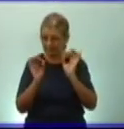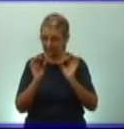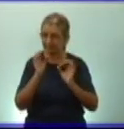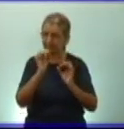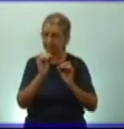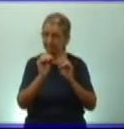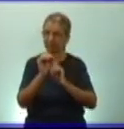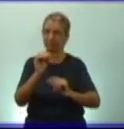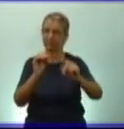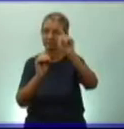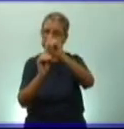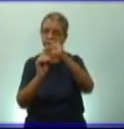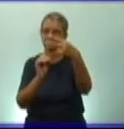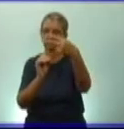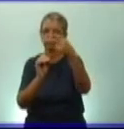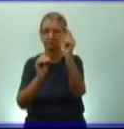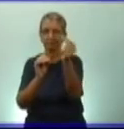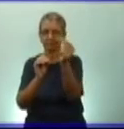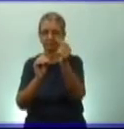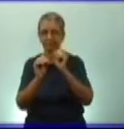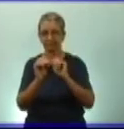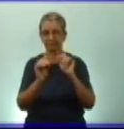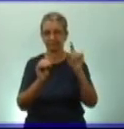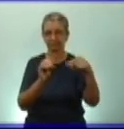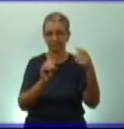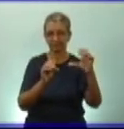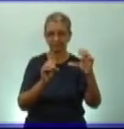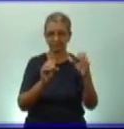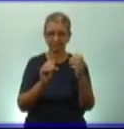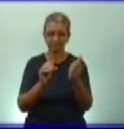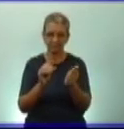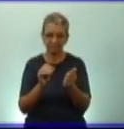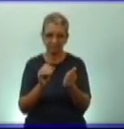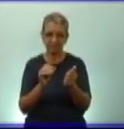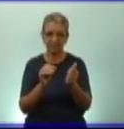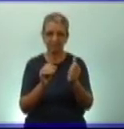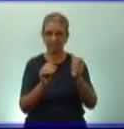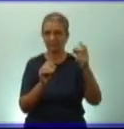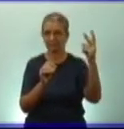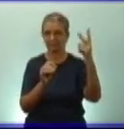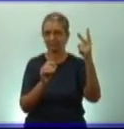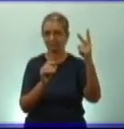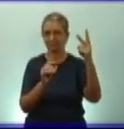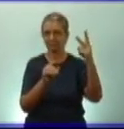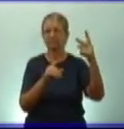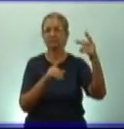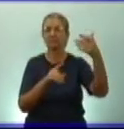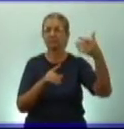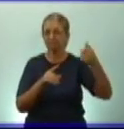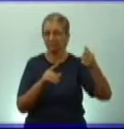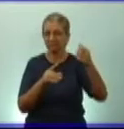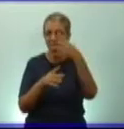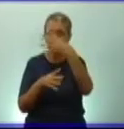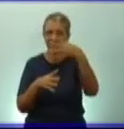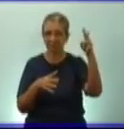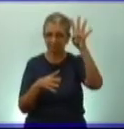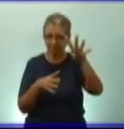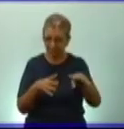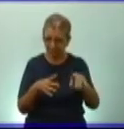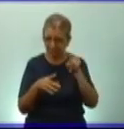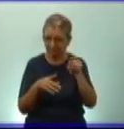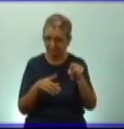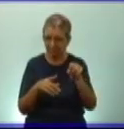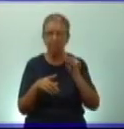lo conocemos, 2 menos. Y el del calcio es un elemento del grupo 2A de la tabla periódica. Y recuerden que nosotros vamos a trabajar